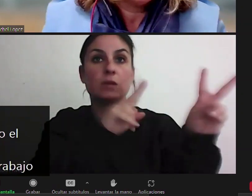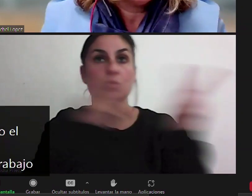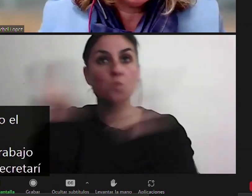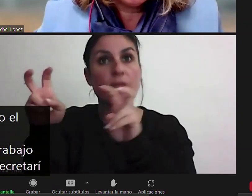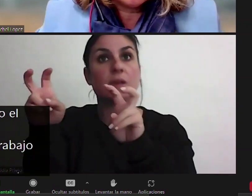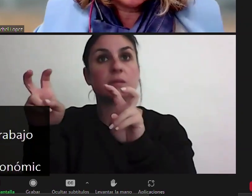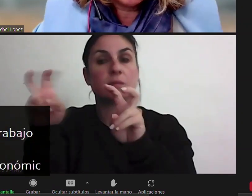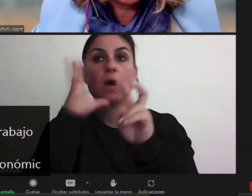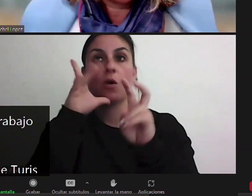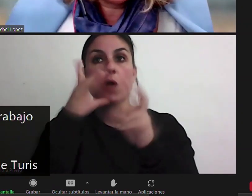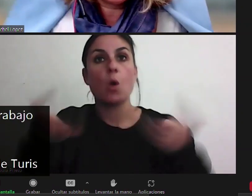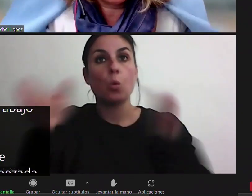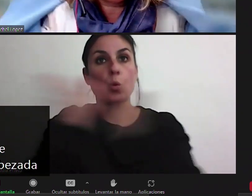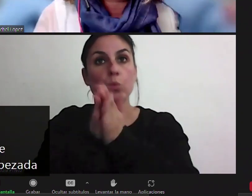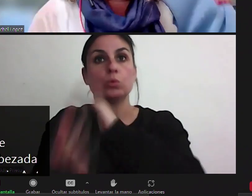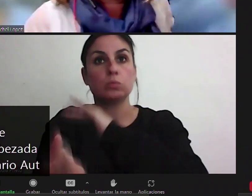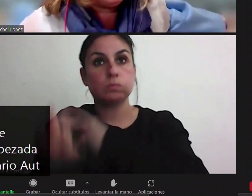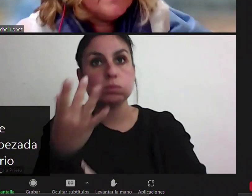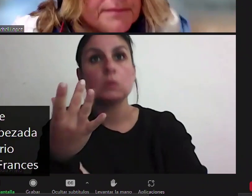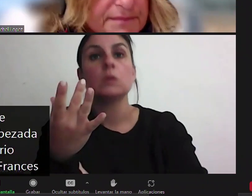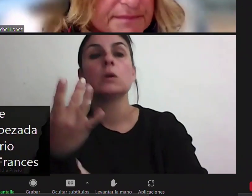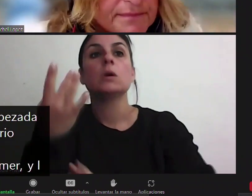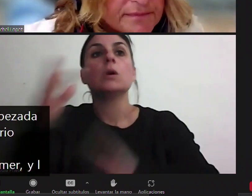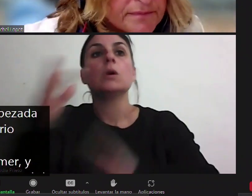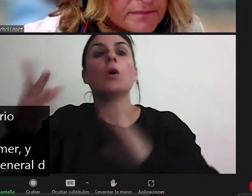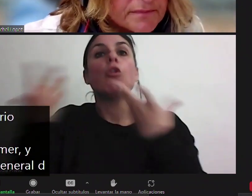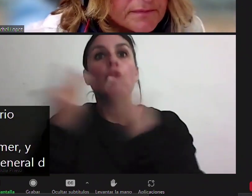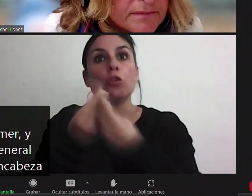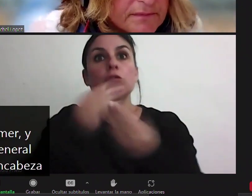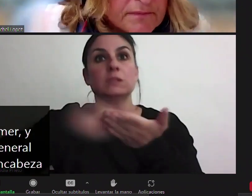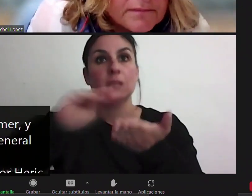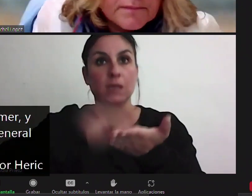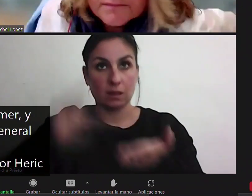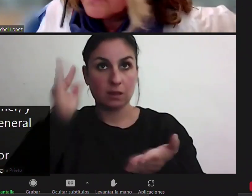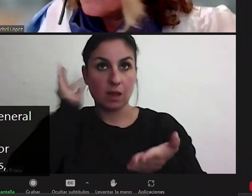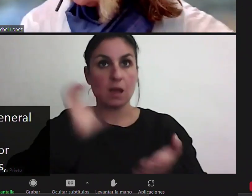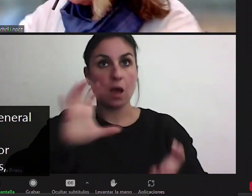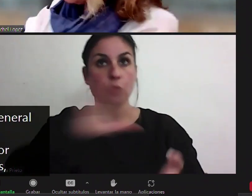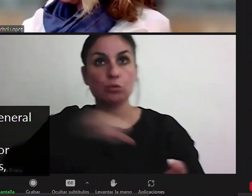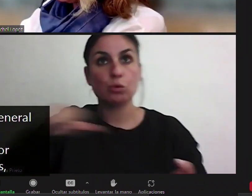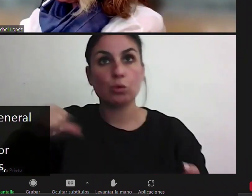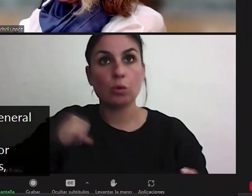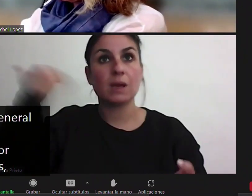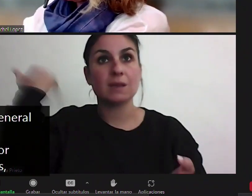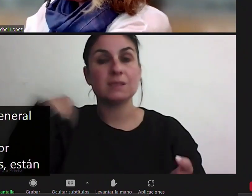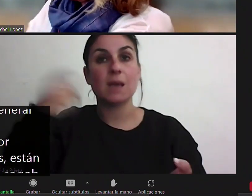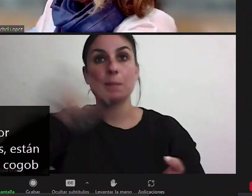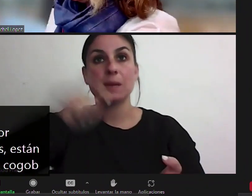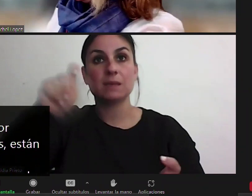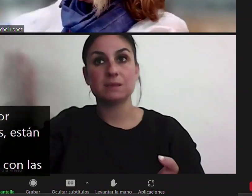conformar conjuntamente con la Secretaría Autonómica, que ya hicimos hace ya unos